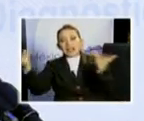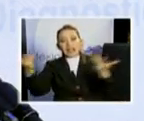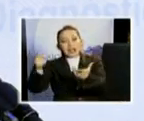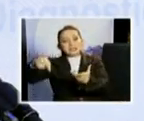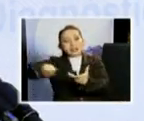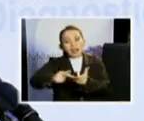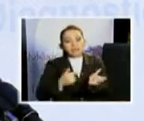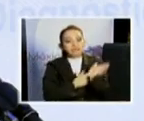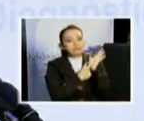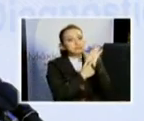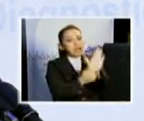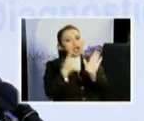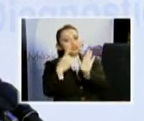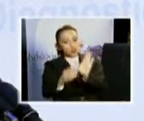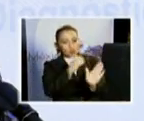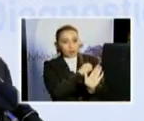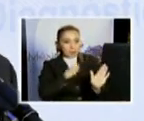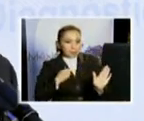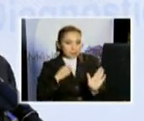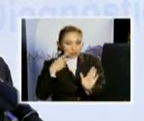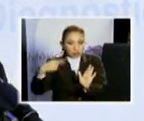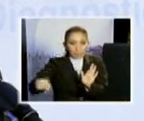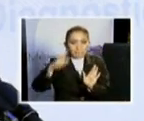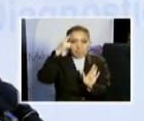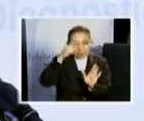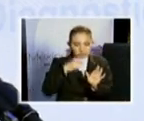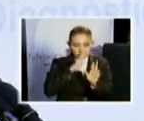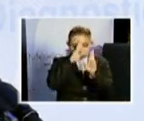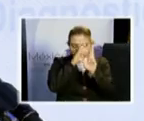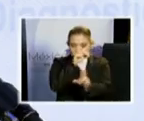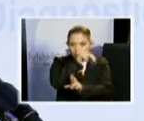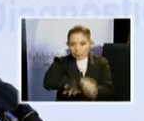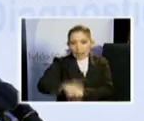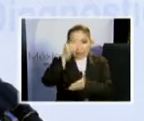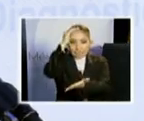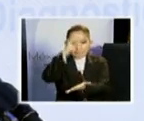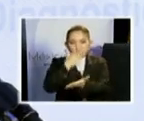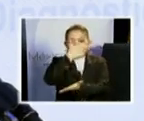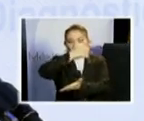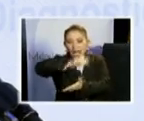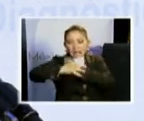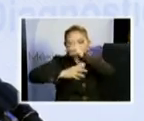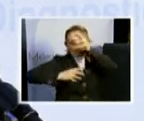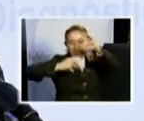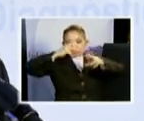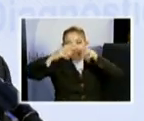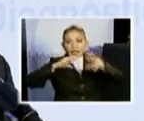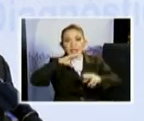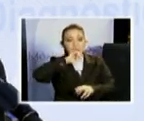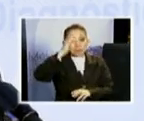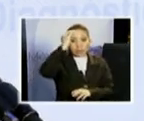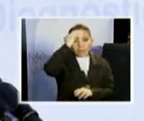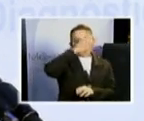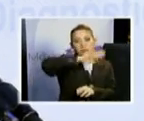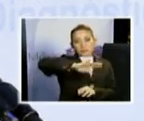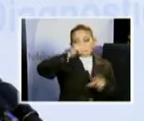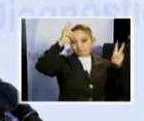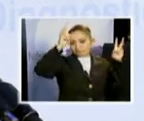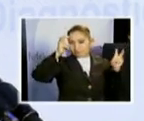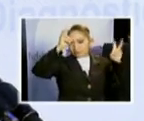y presentarán sus compromisos nacionales para reducir sus emisiones de gas de efecto invernadero, conocidos